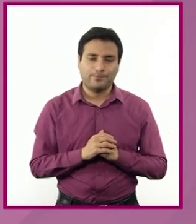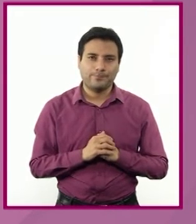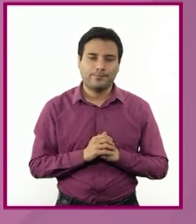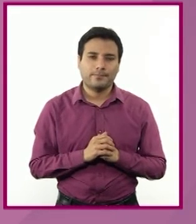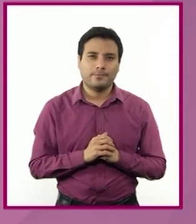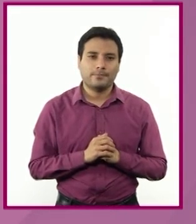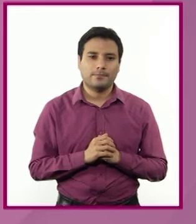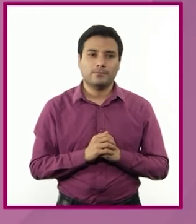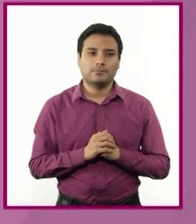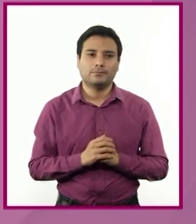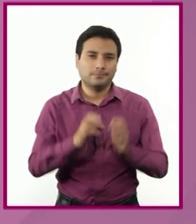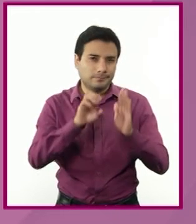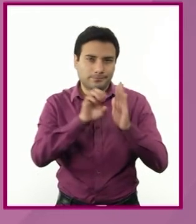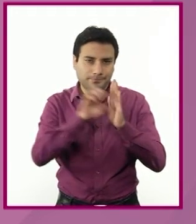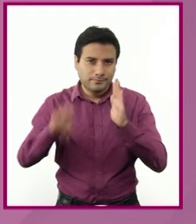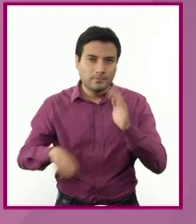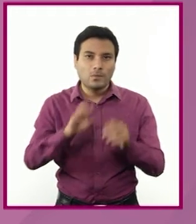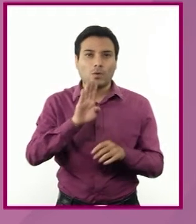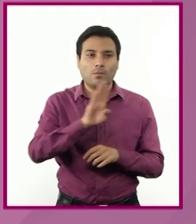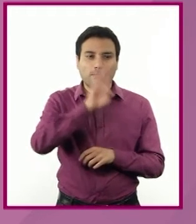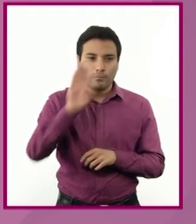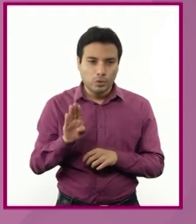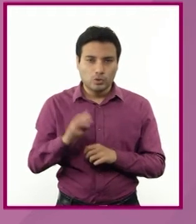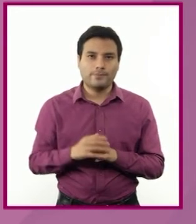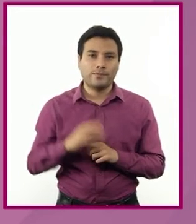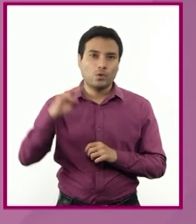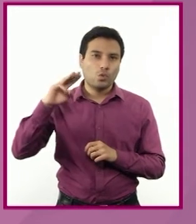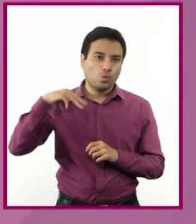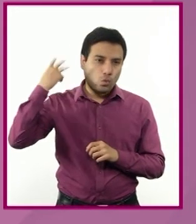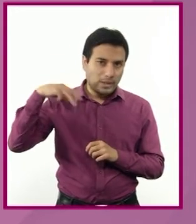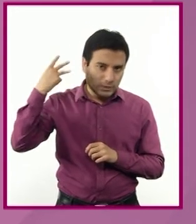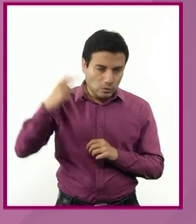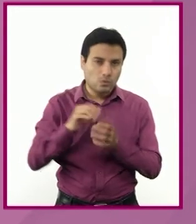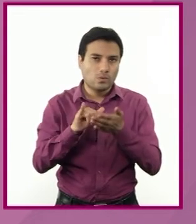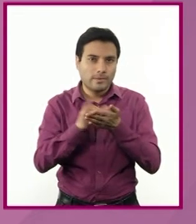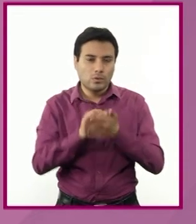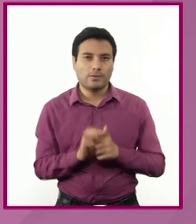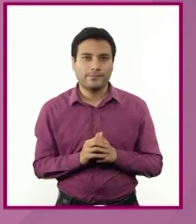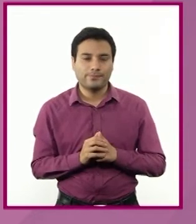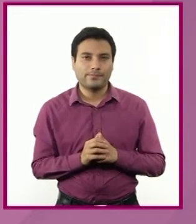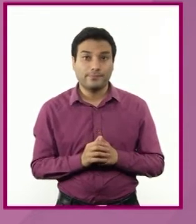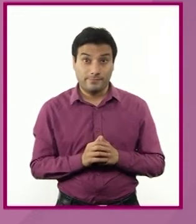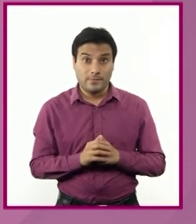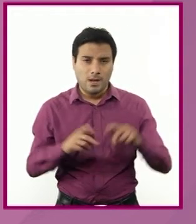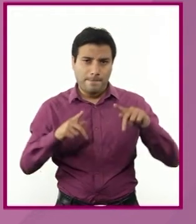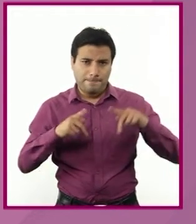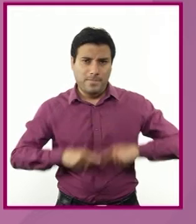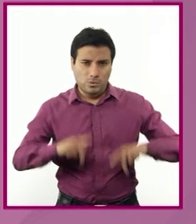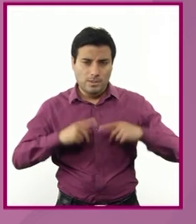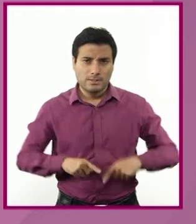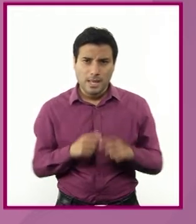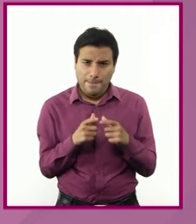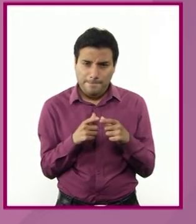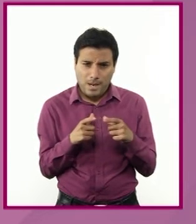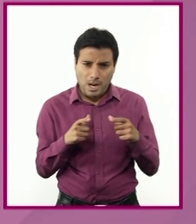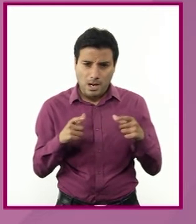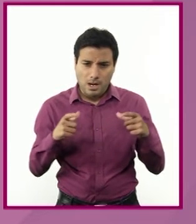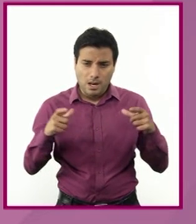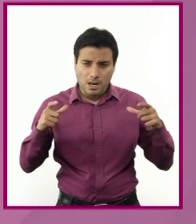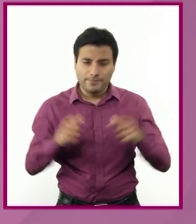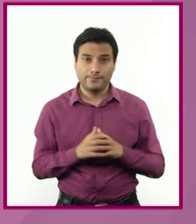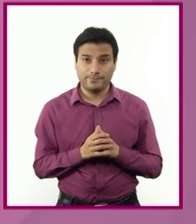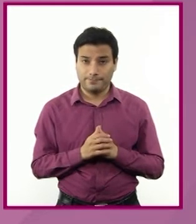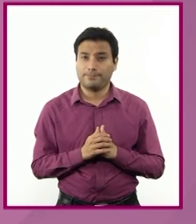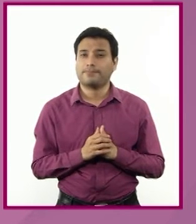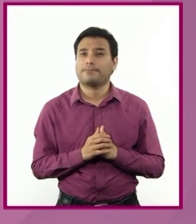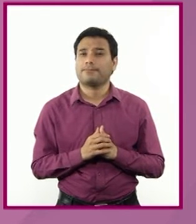Unidos de América, como Boston, Washington y Nueva York. El crecimiento de la población, en este caso, es de